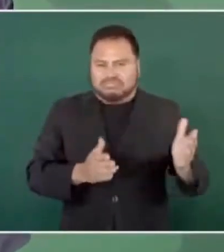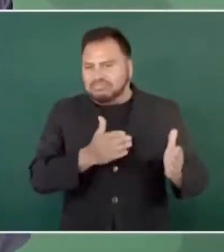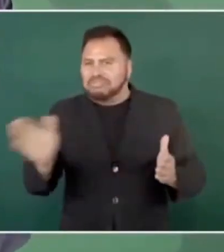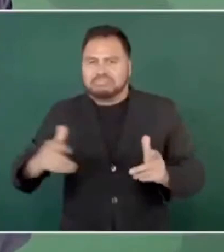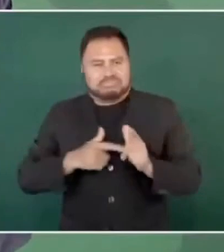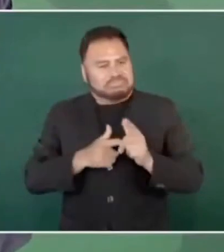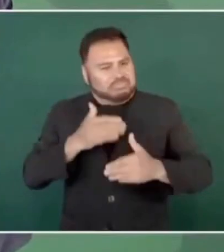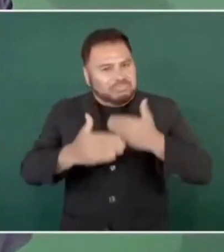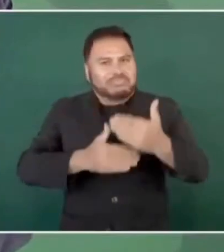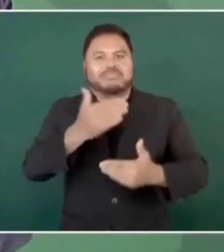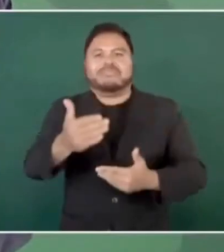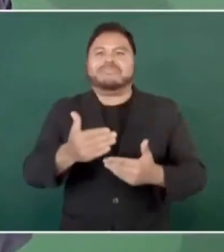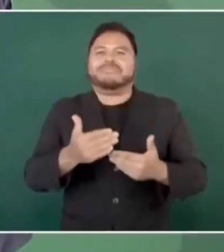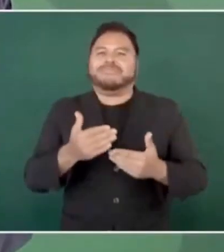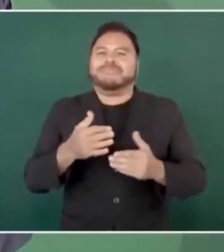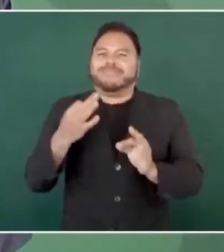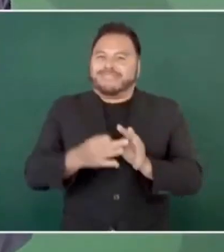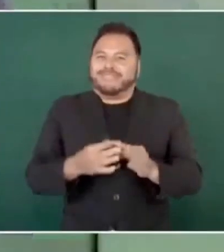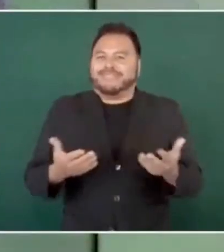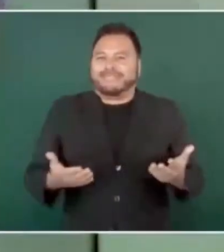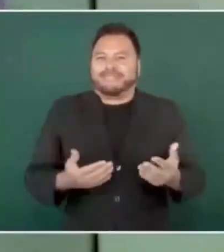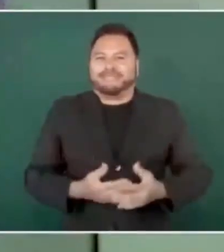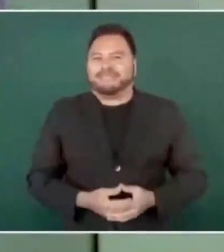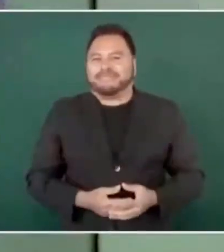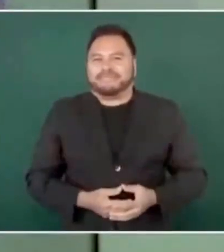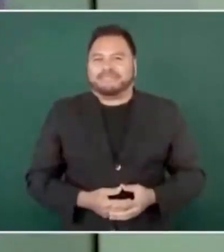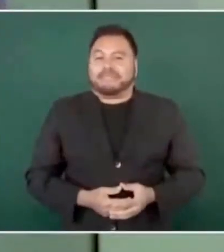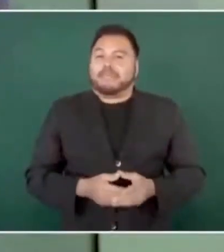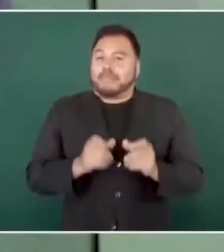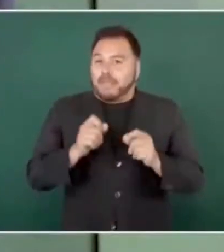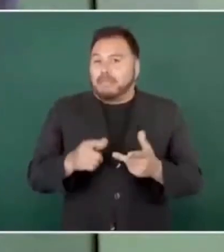Baste decir que